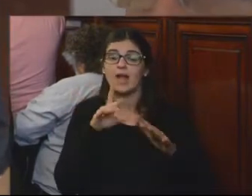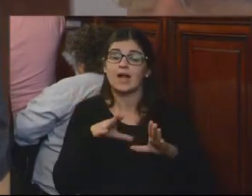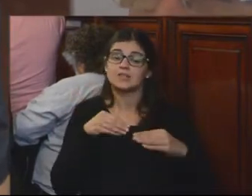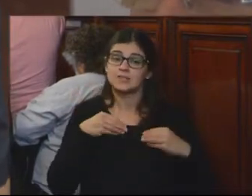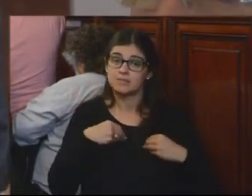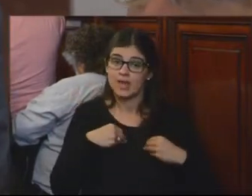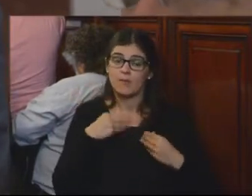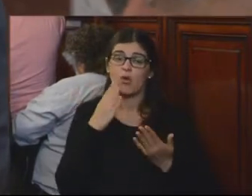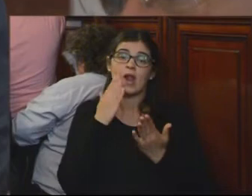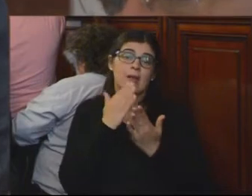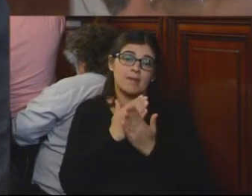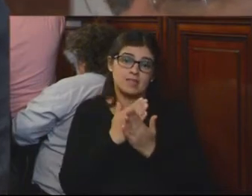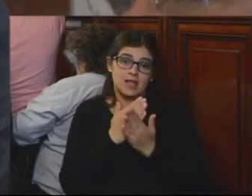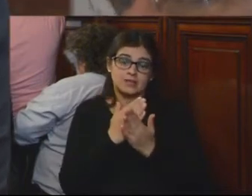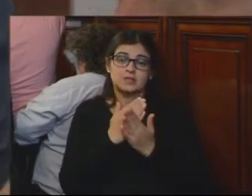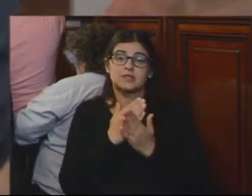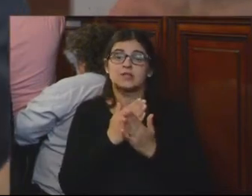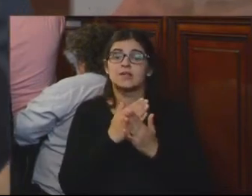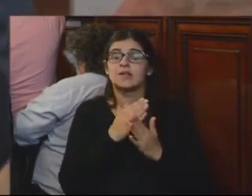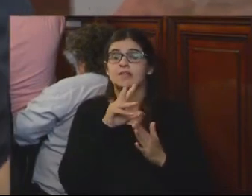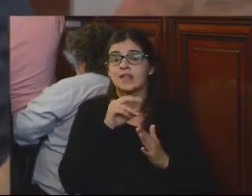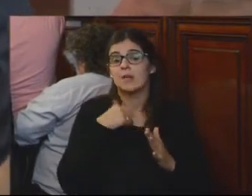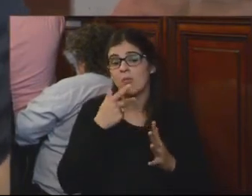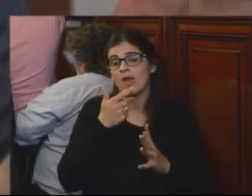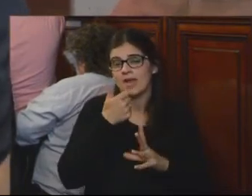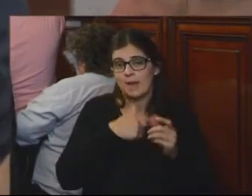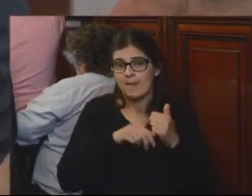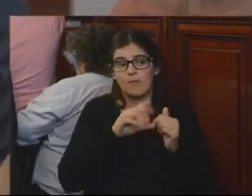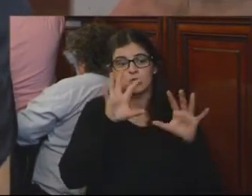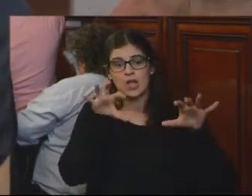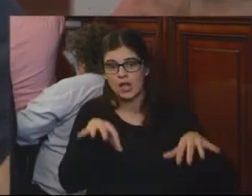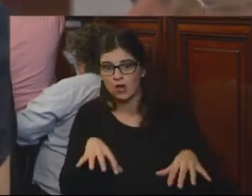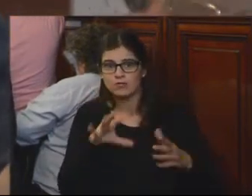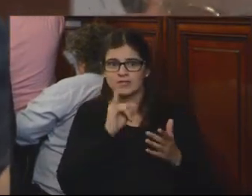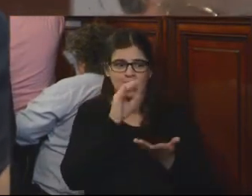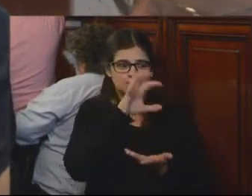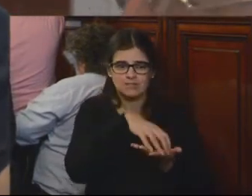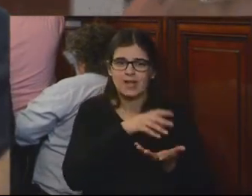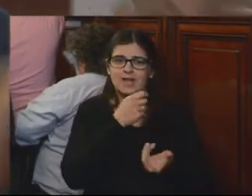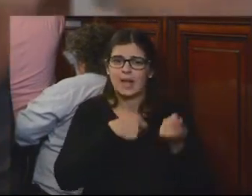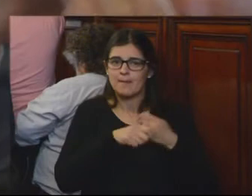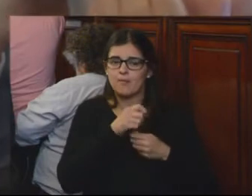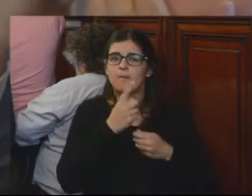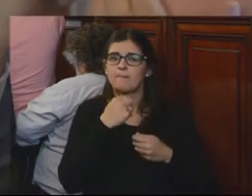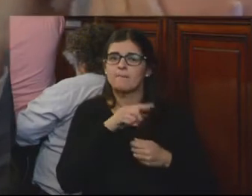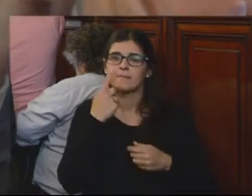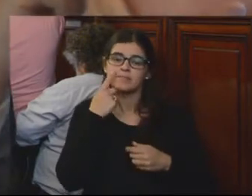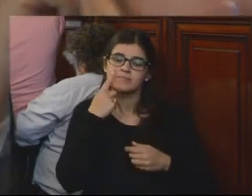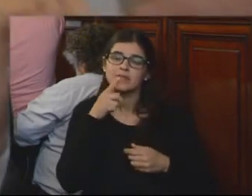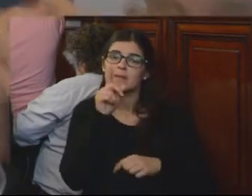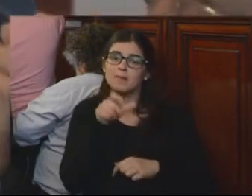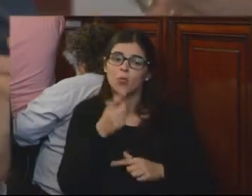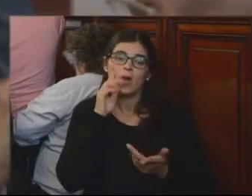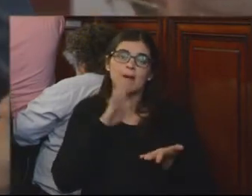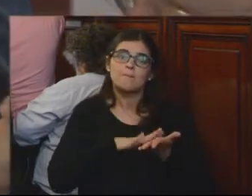mitad 730 cambiamos el sitio para cambiar a las personas es una prueba